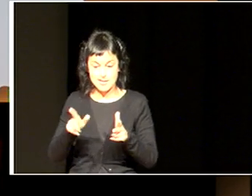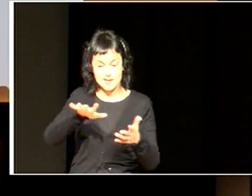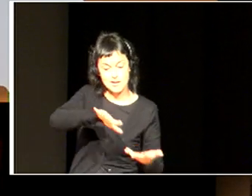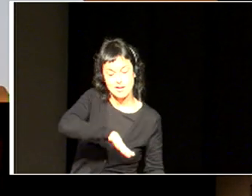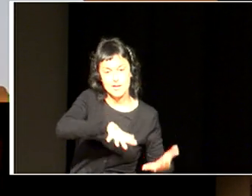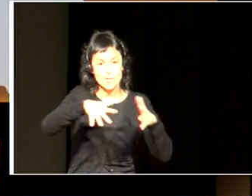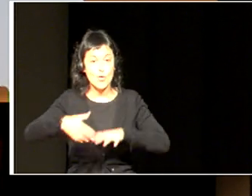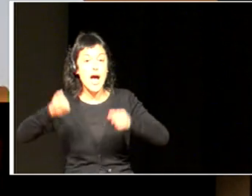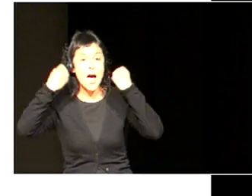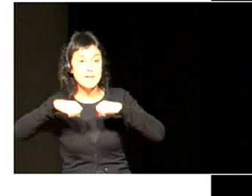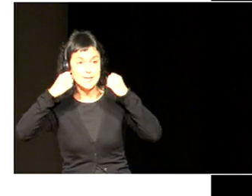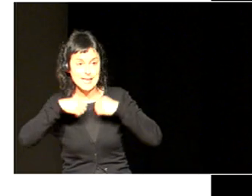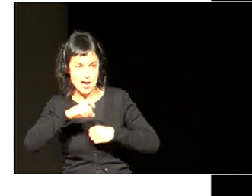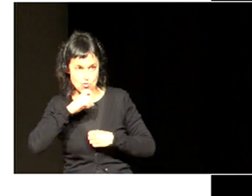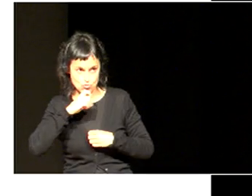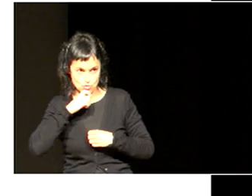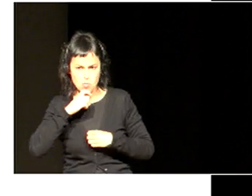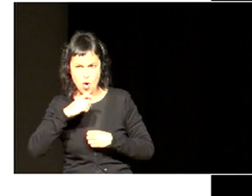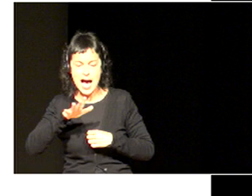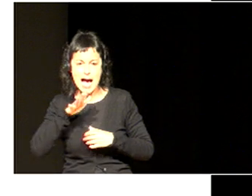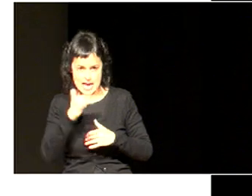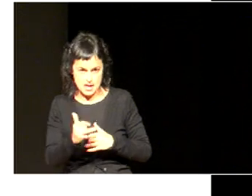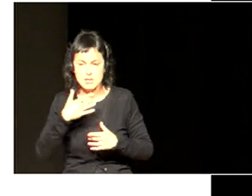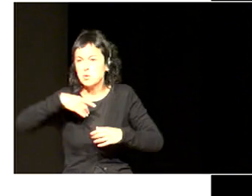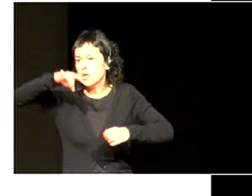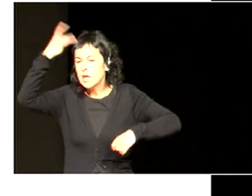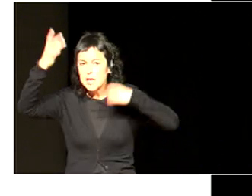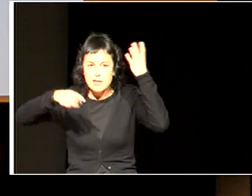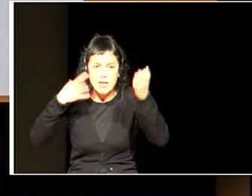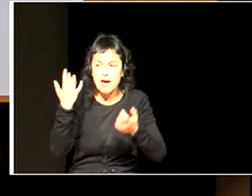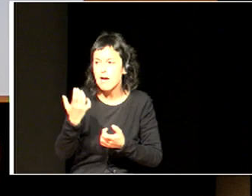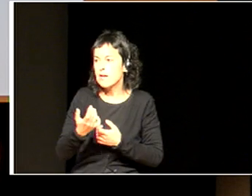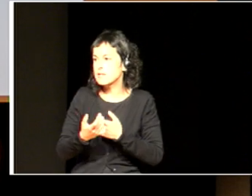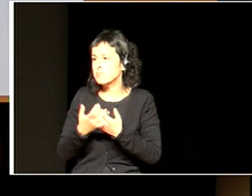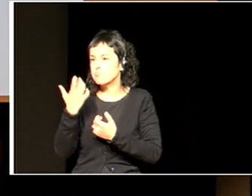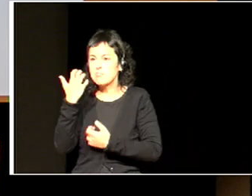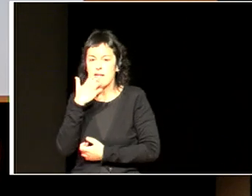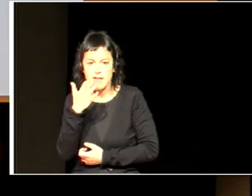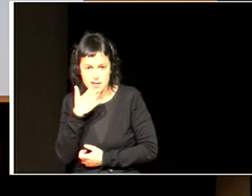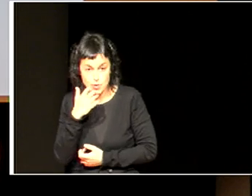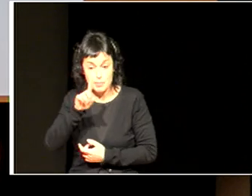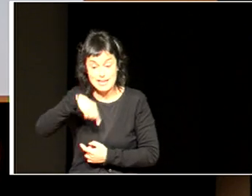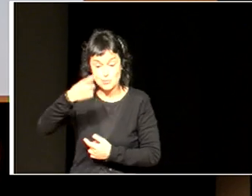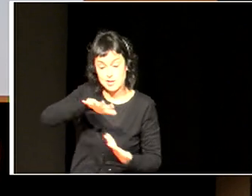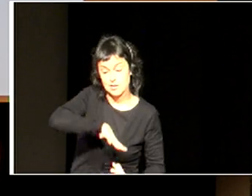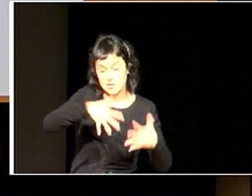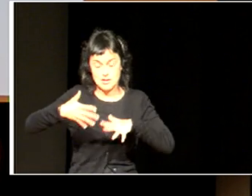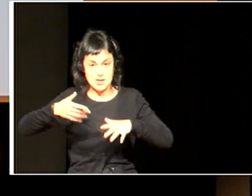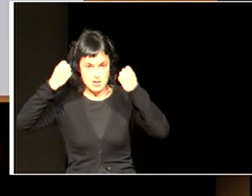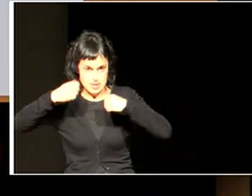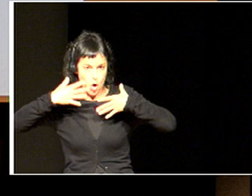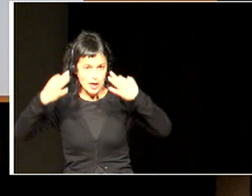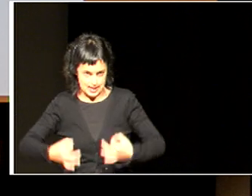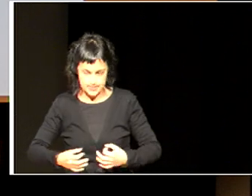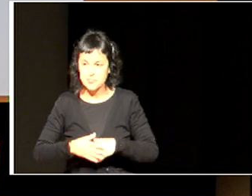es decir cómo puedes ideas ejemplos de cómo llevar eso a la práctica de manera que tendréis pues